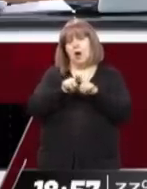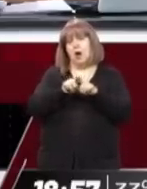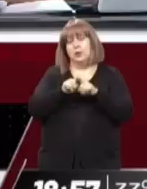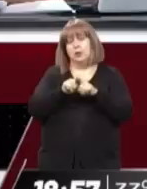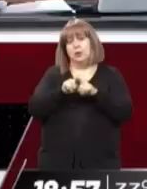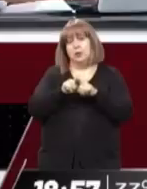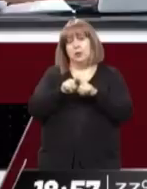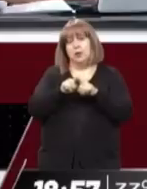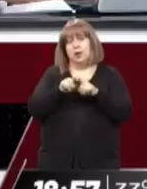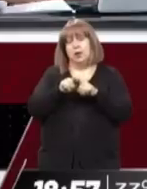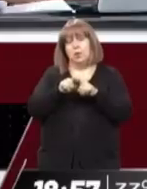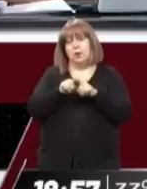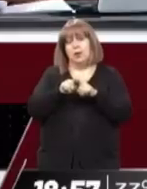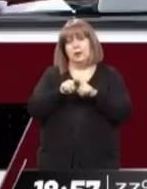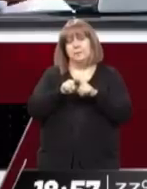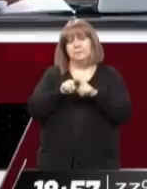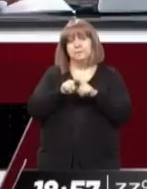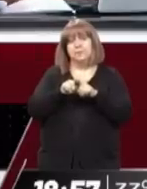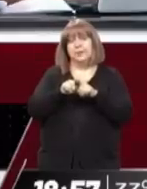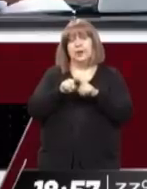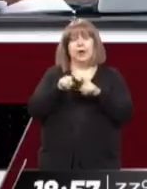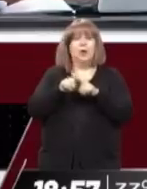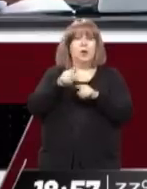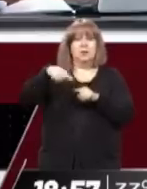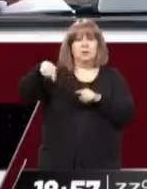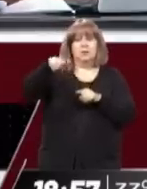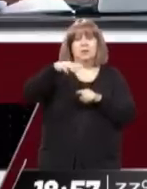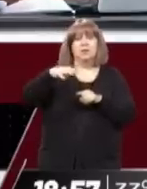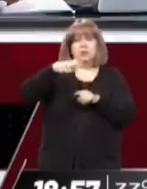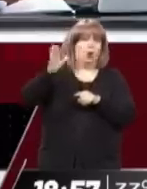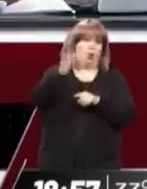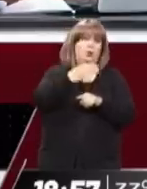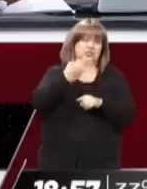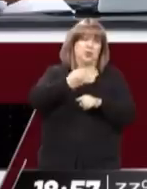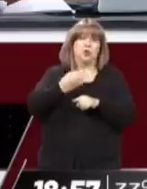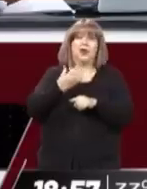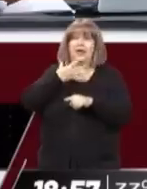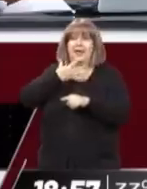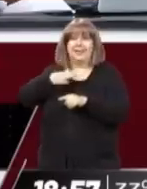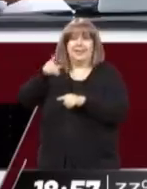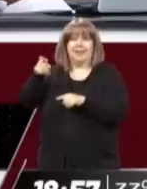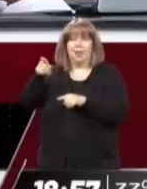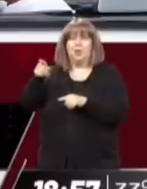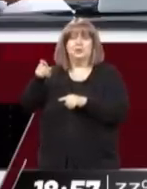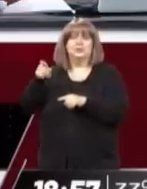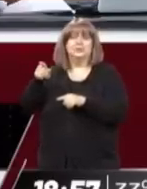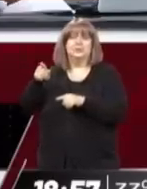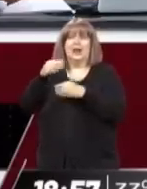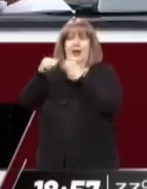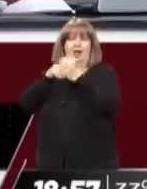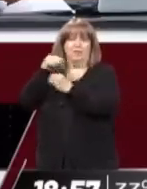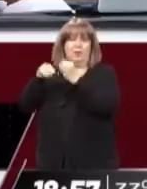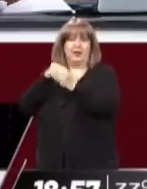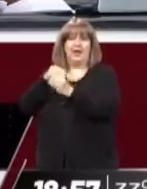absolutamente en empatía y en sintonía con la familia Sosa, uh-huh, es muy difícil alcanzar cierto grado de objetividad en